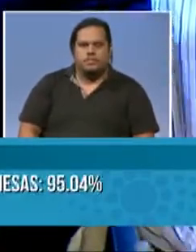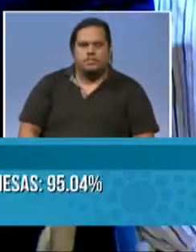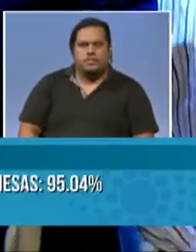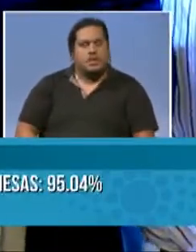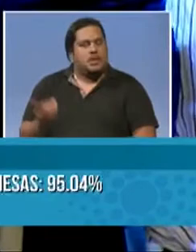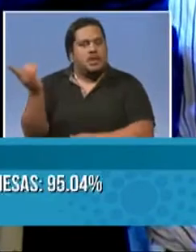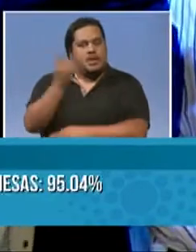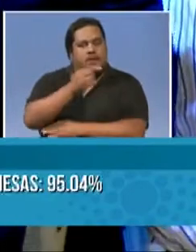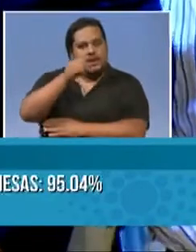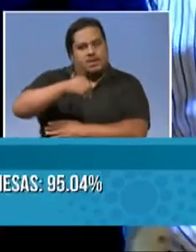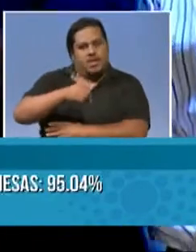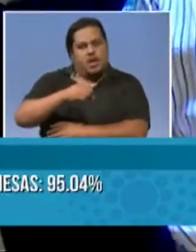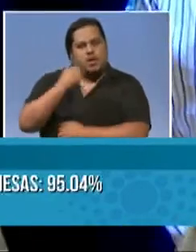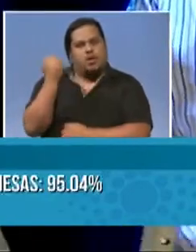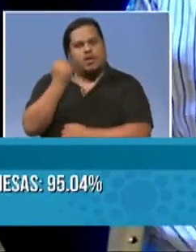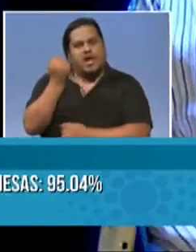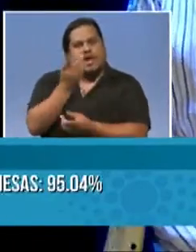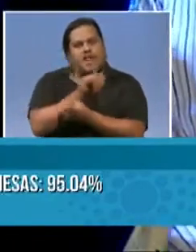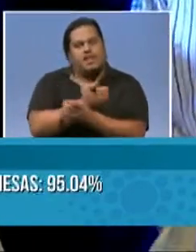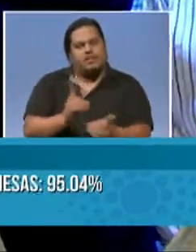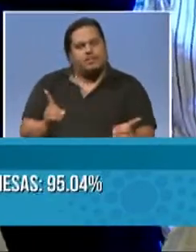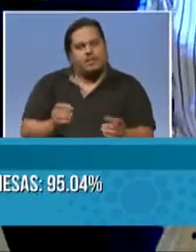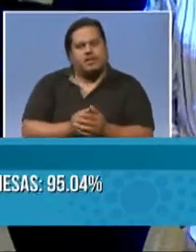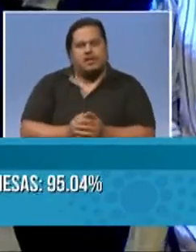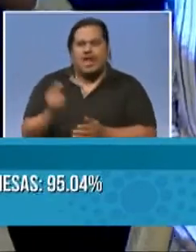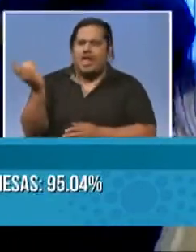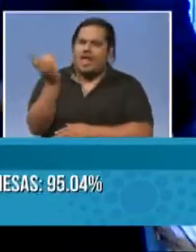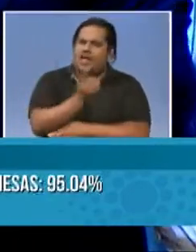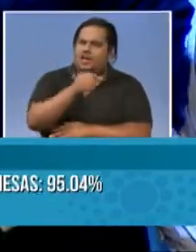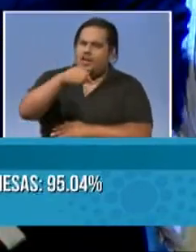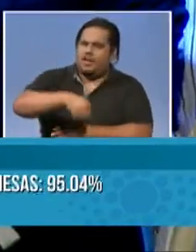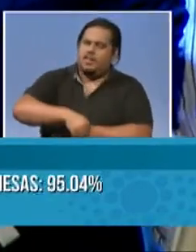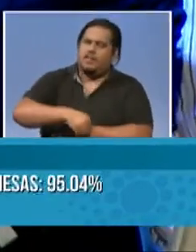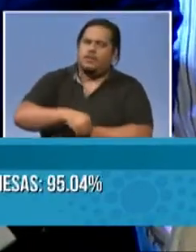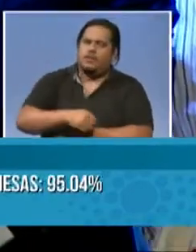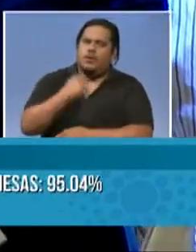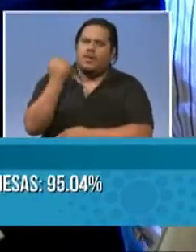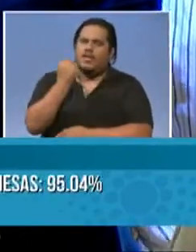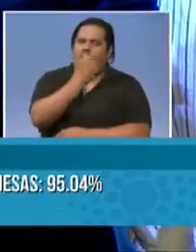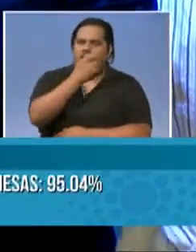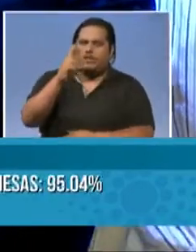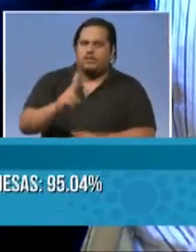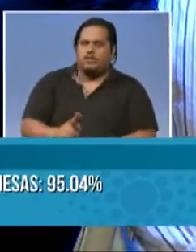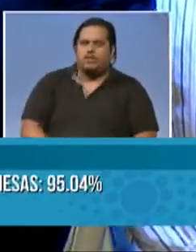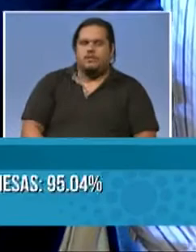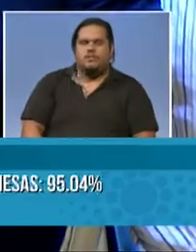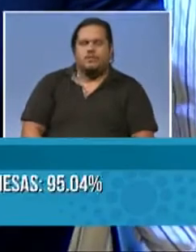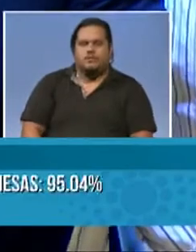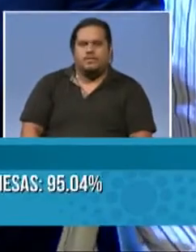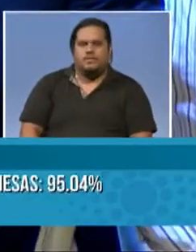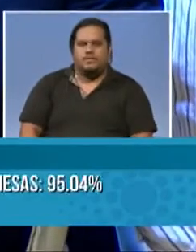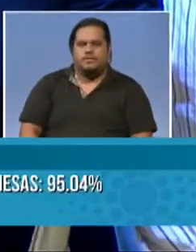El día de hoy gana la democracia. El día de hoy gana Costa Rica.